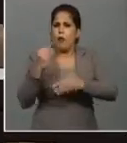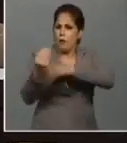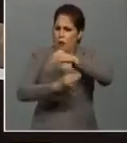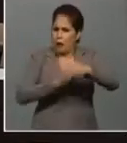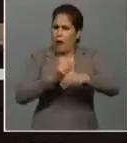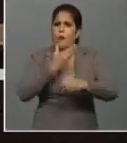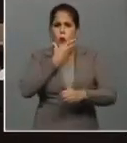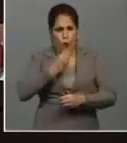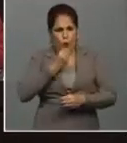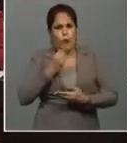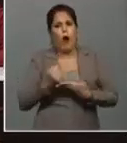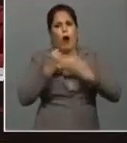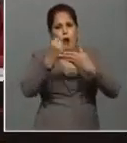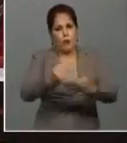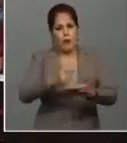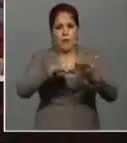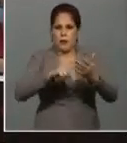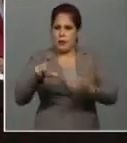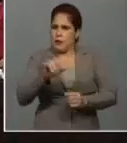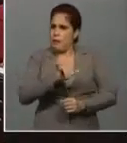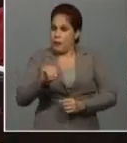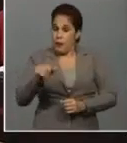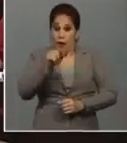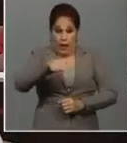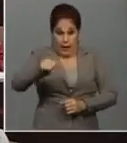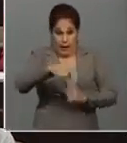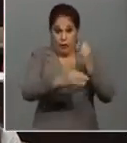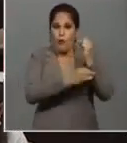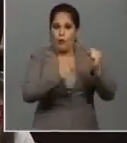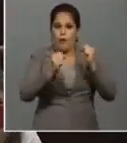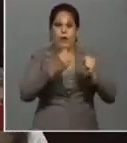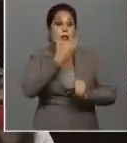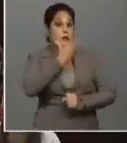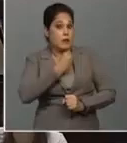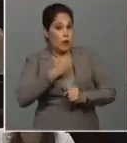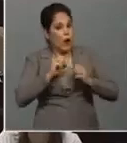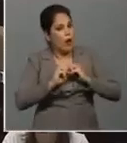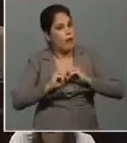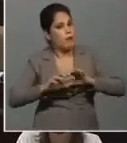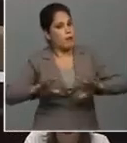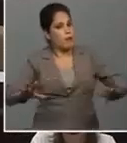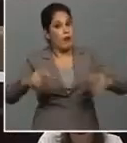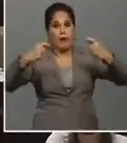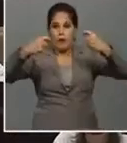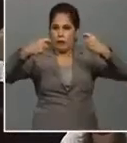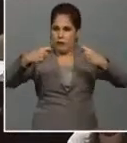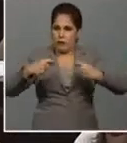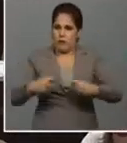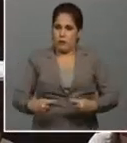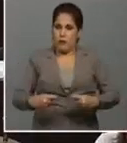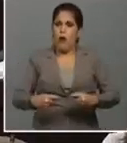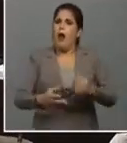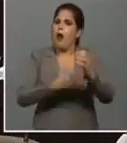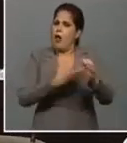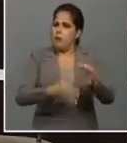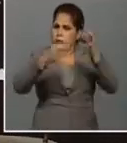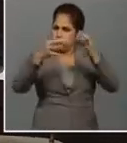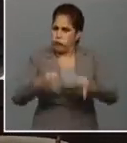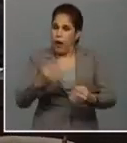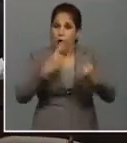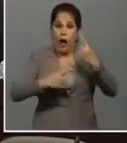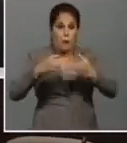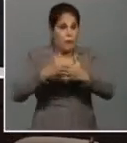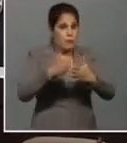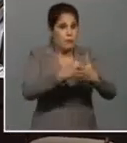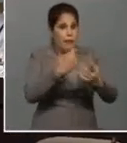transforma en marcha en ellos está la fuerza la disposición y decisión la sinceridad para cualquier